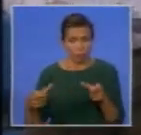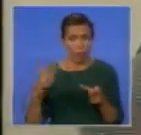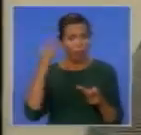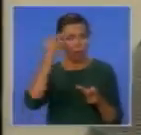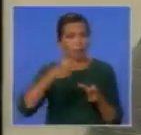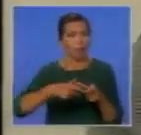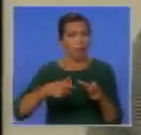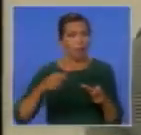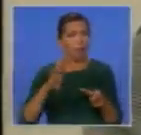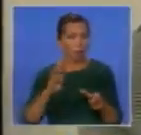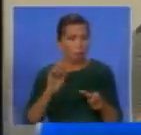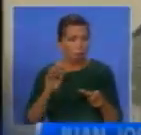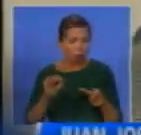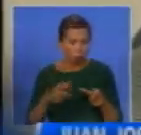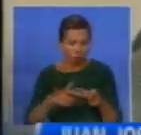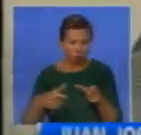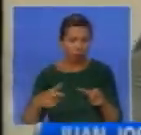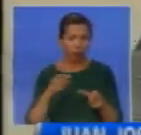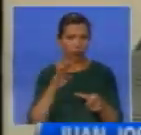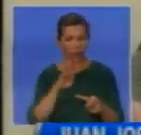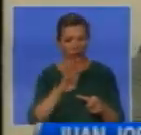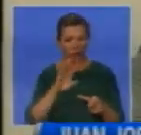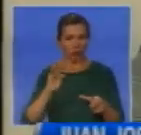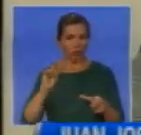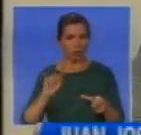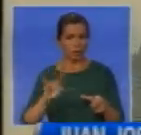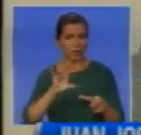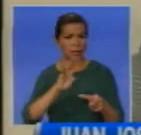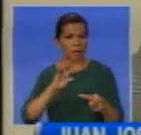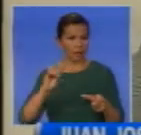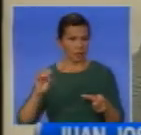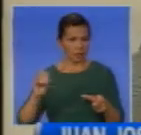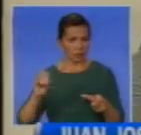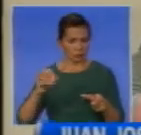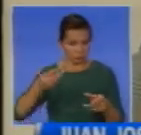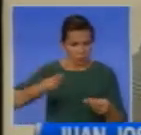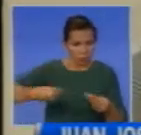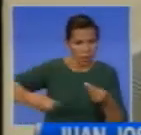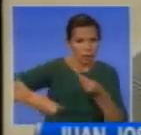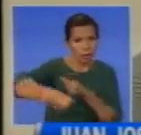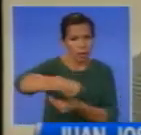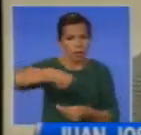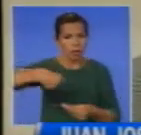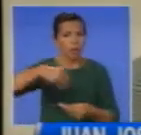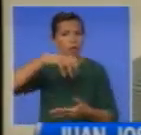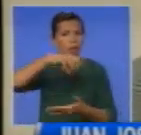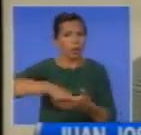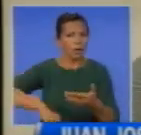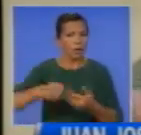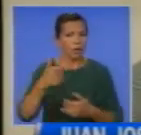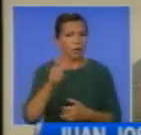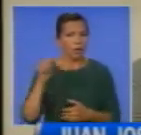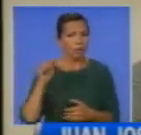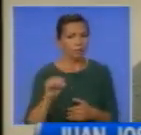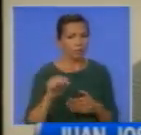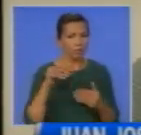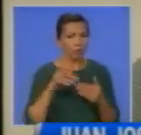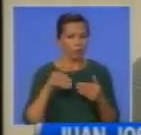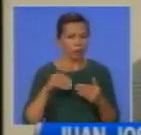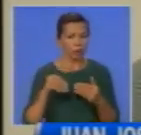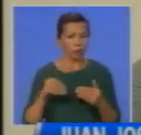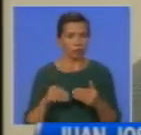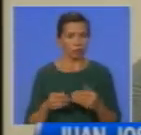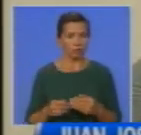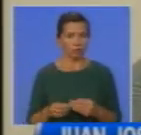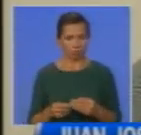entregó. Al bono de 47.700, cerca de $10.000 de descuento por las altas restricciones